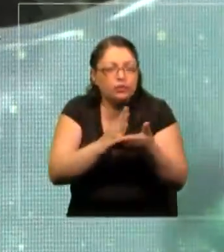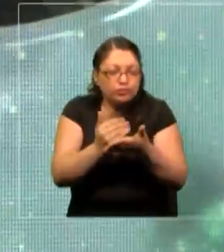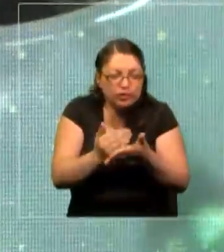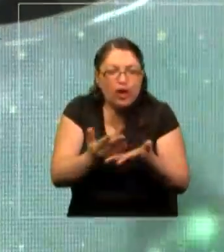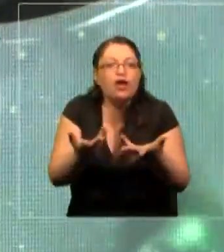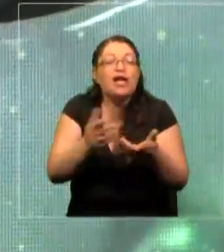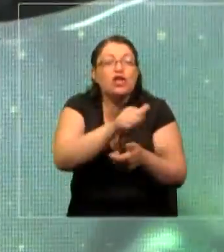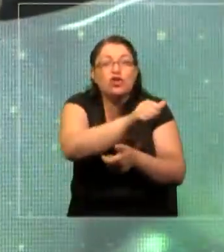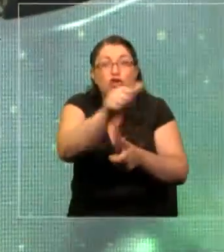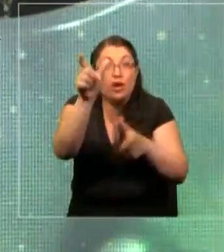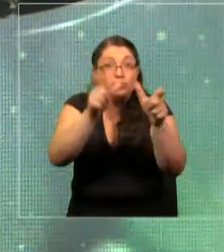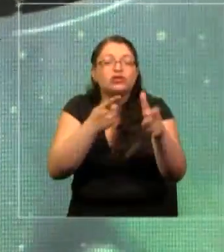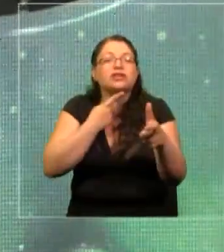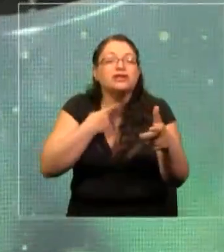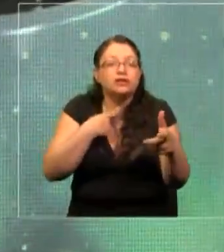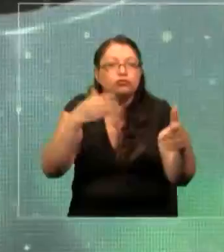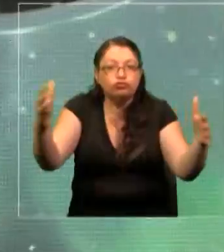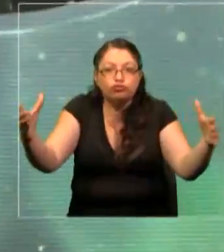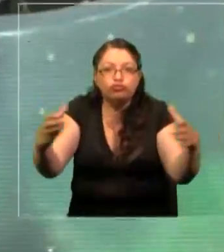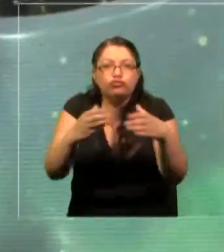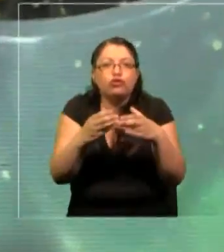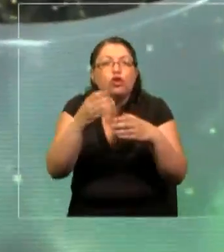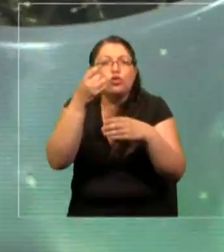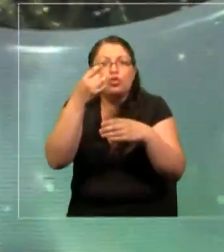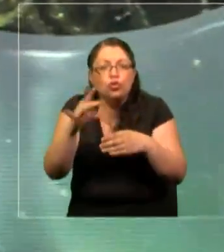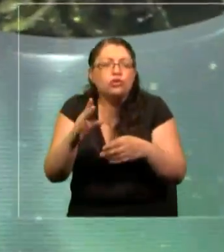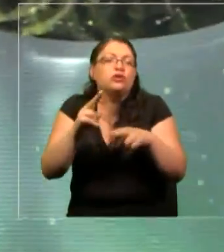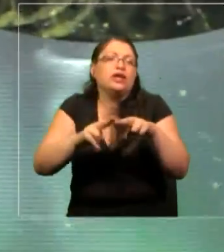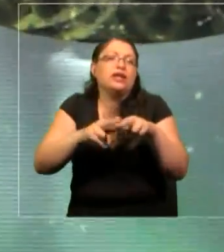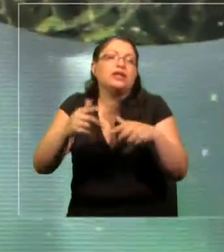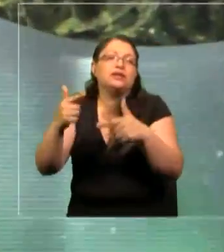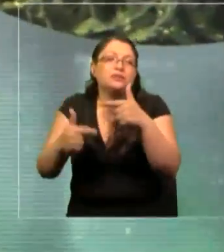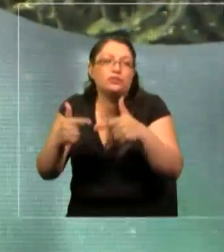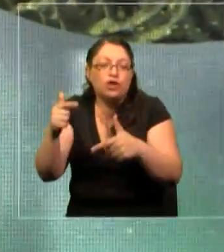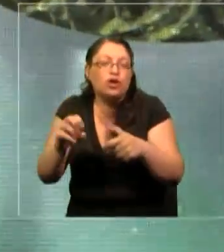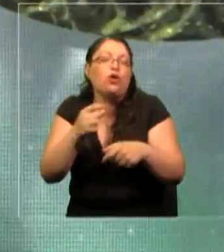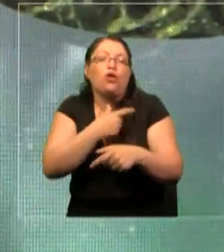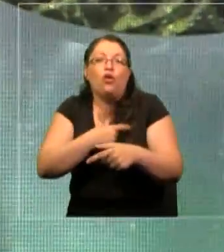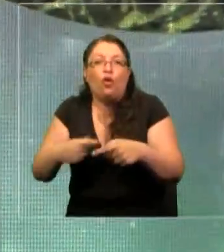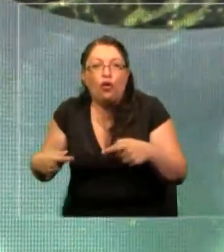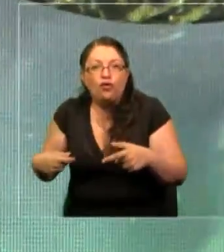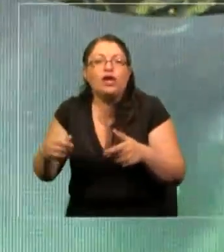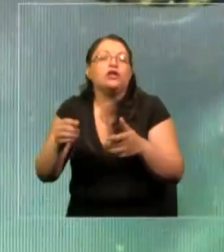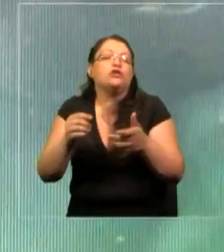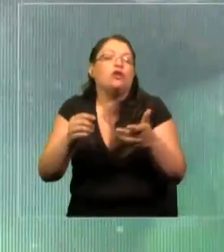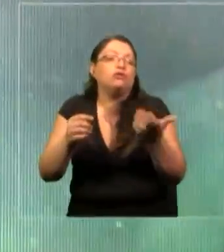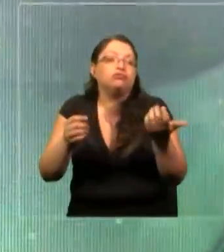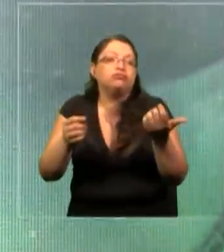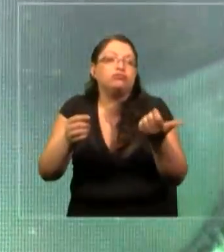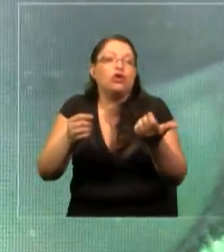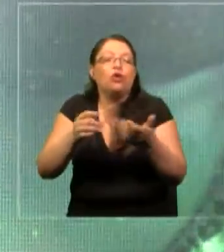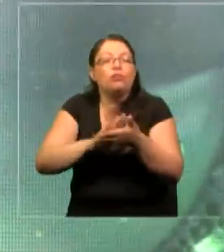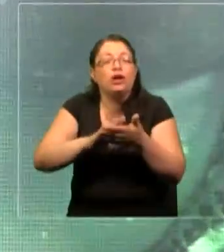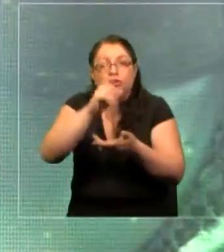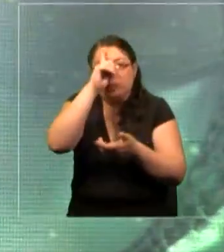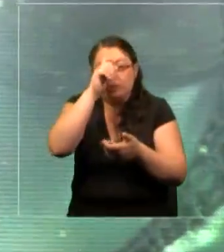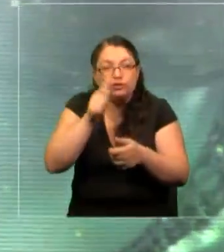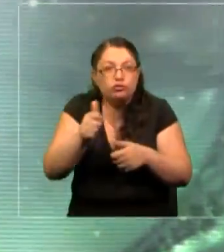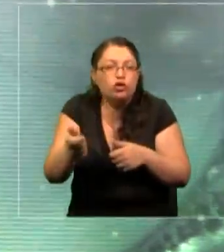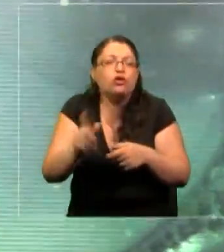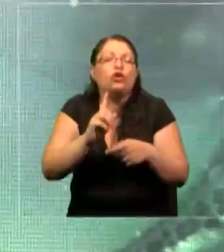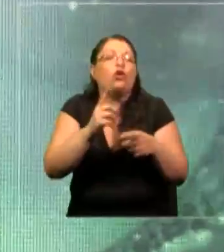partes interesadas, no solo los hacedores de políticas o gobiernos o administradores del hospital, no solo